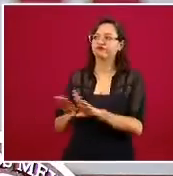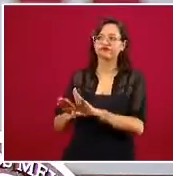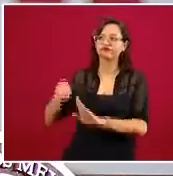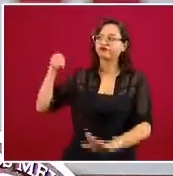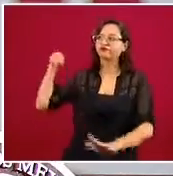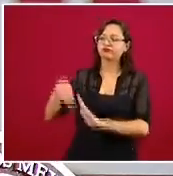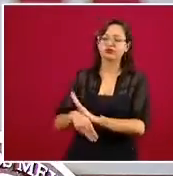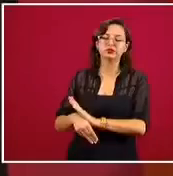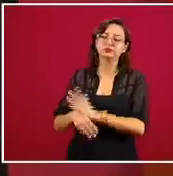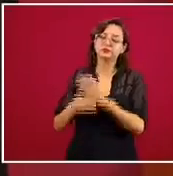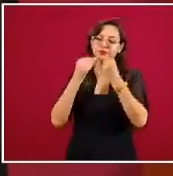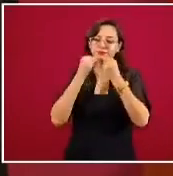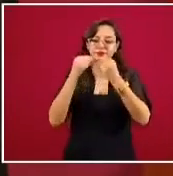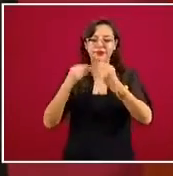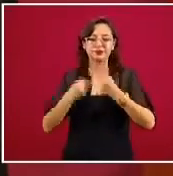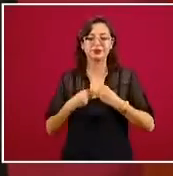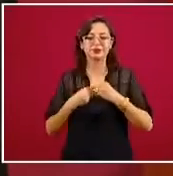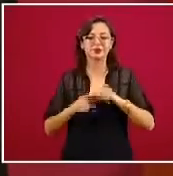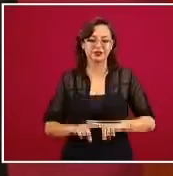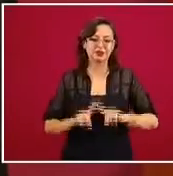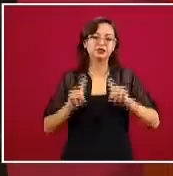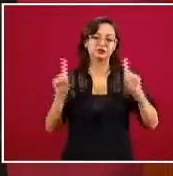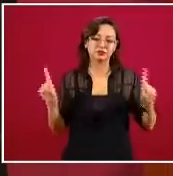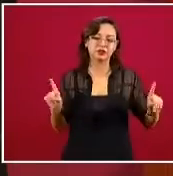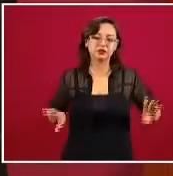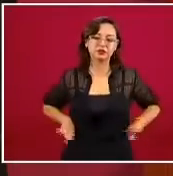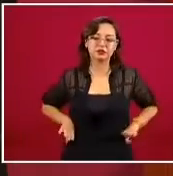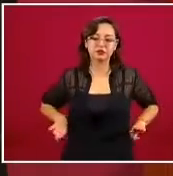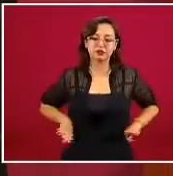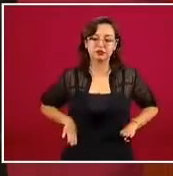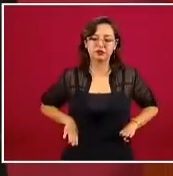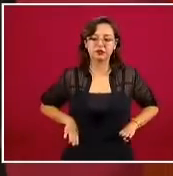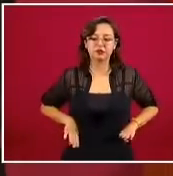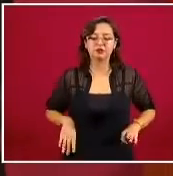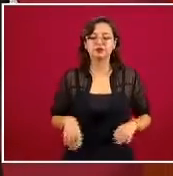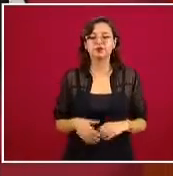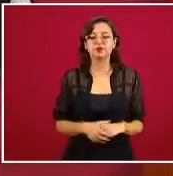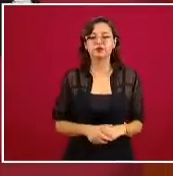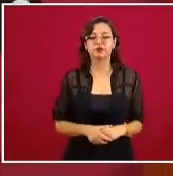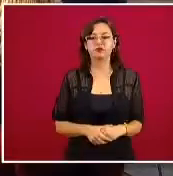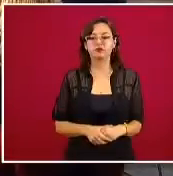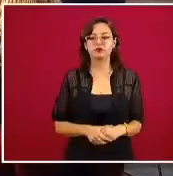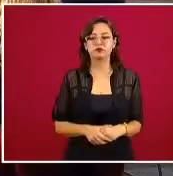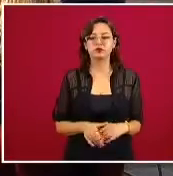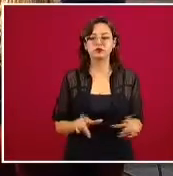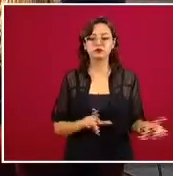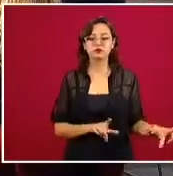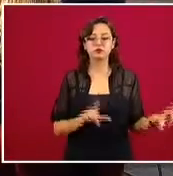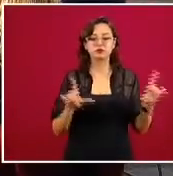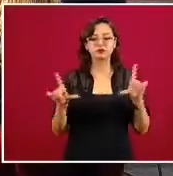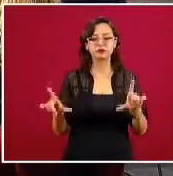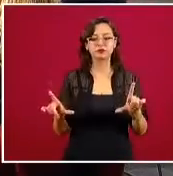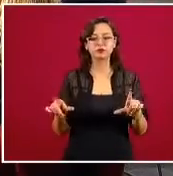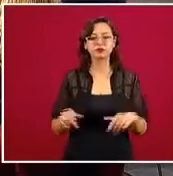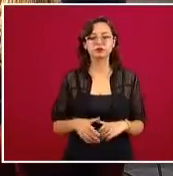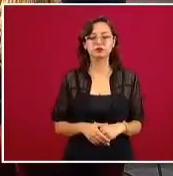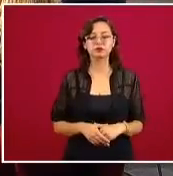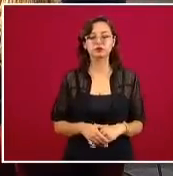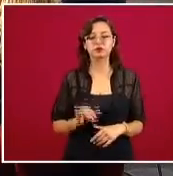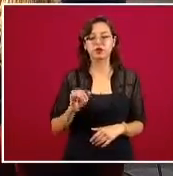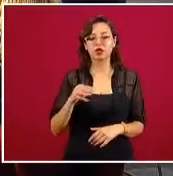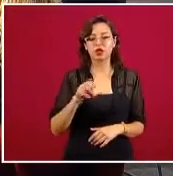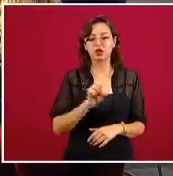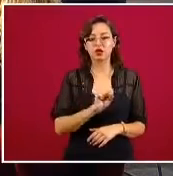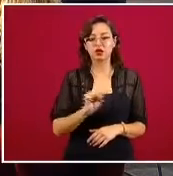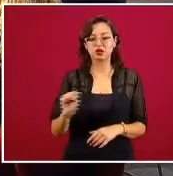el comportamiento parece ser diferente. En ese sentido, si pueden pasar la siguiente, en el Seguro Social,